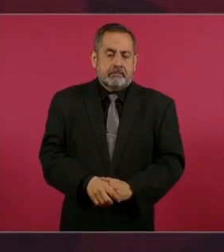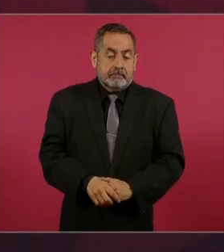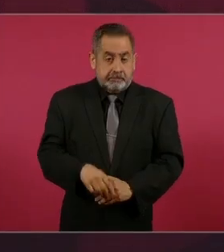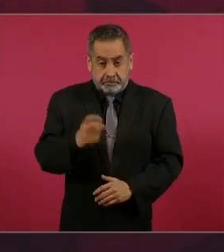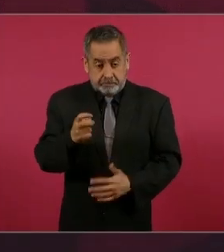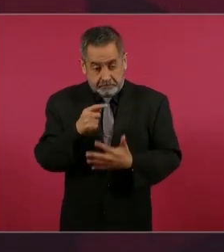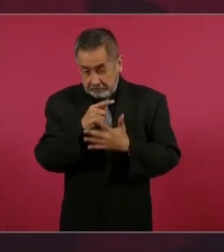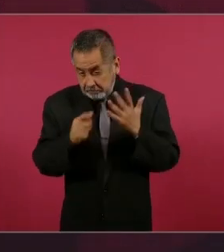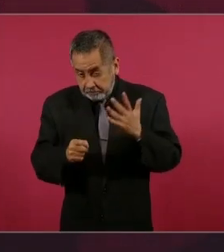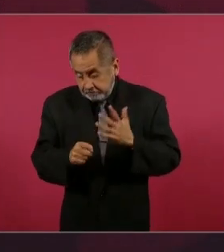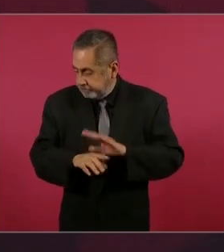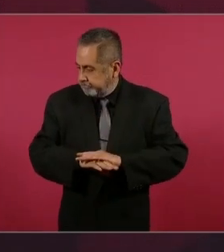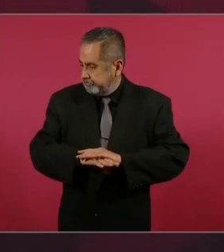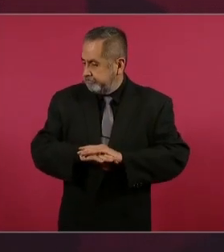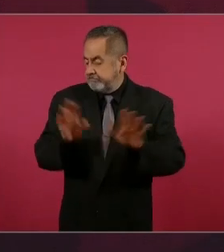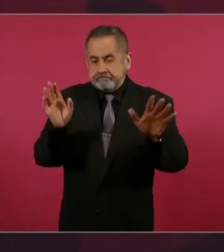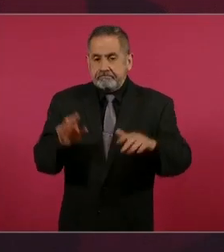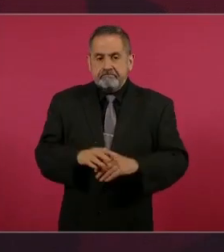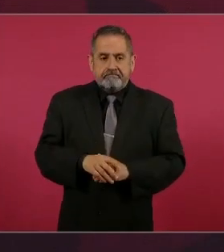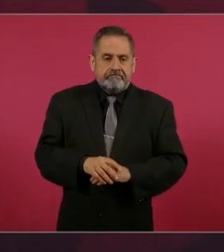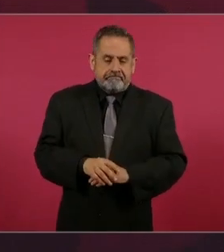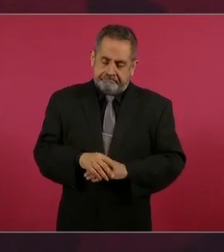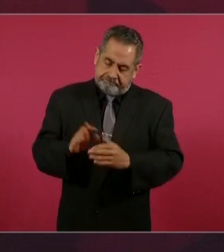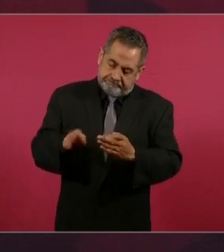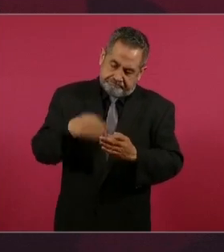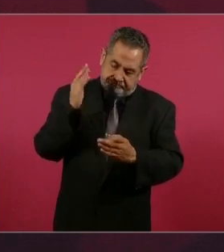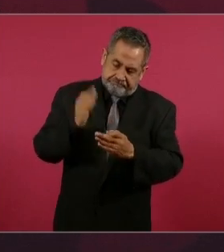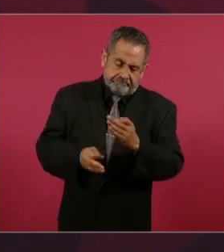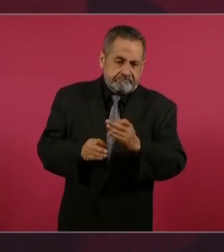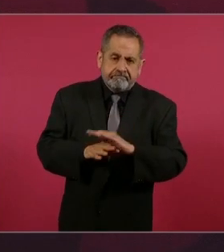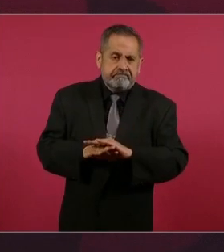Entonces, todo eso se